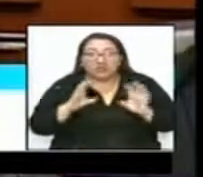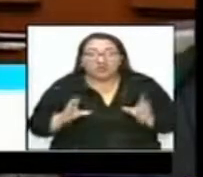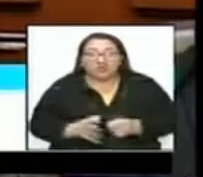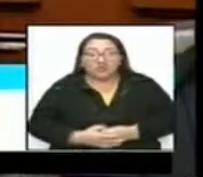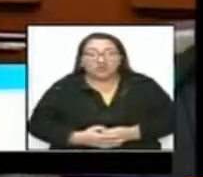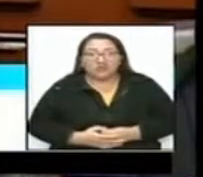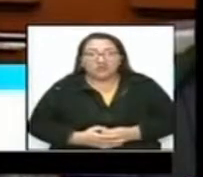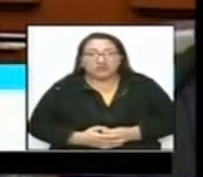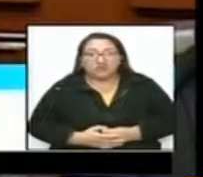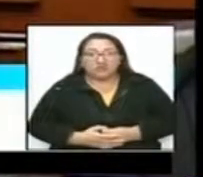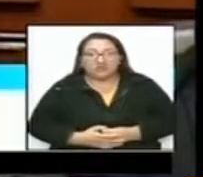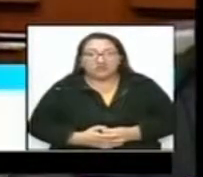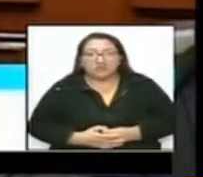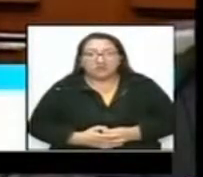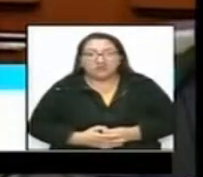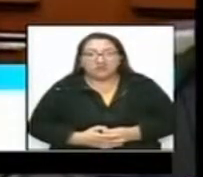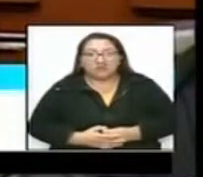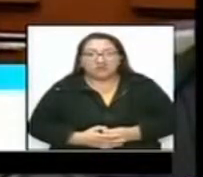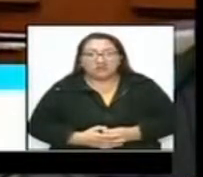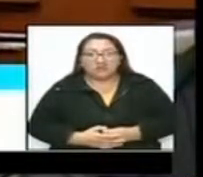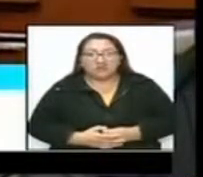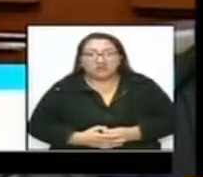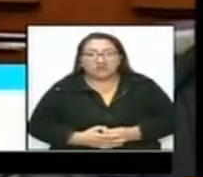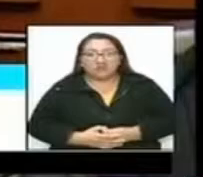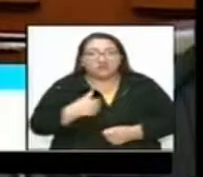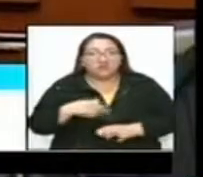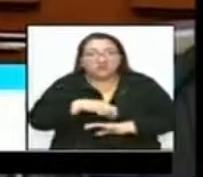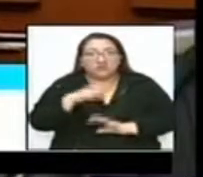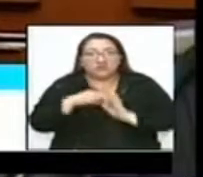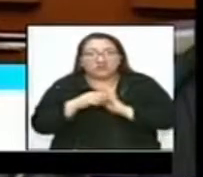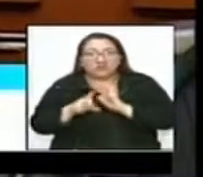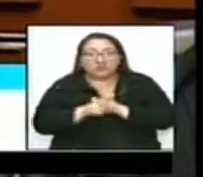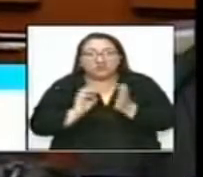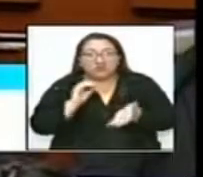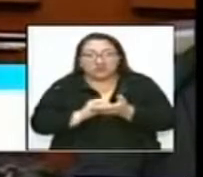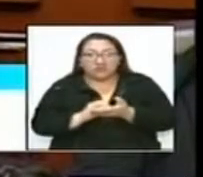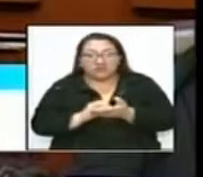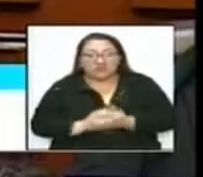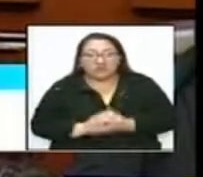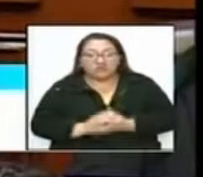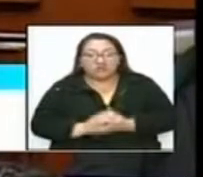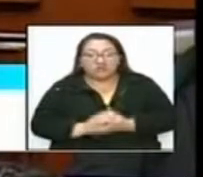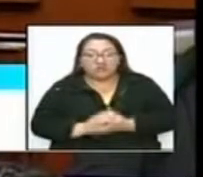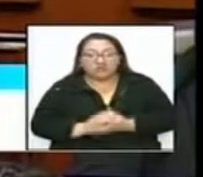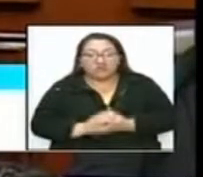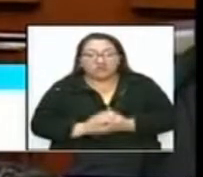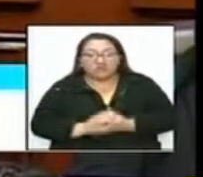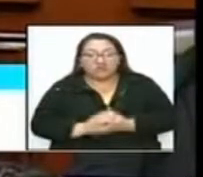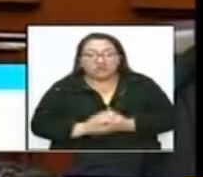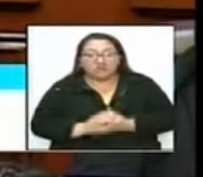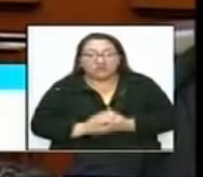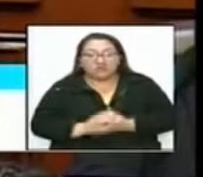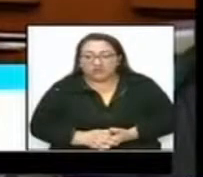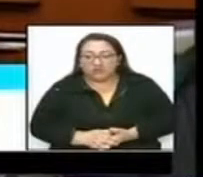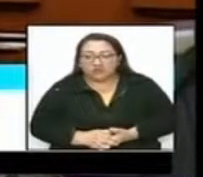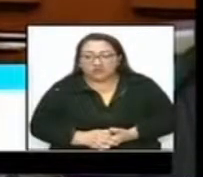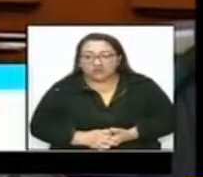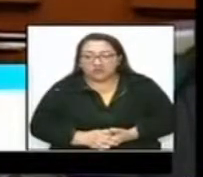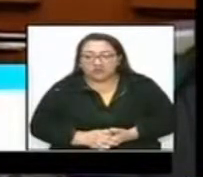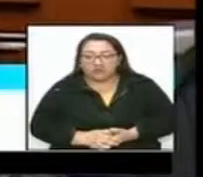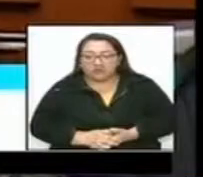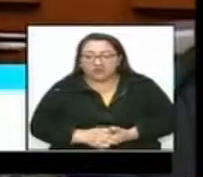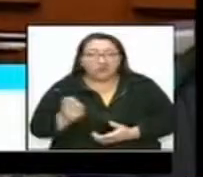que aquí presidente los proyectos de ley que se están poniendo como condicionante no solamente son